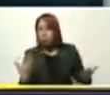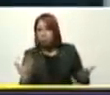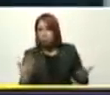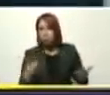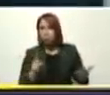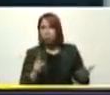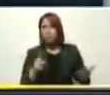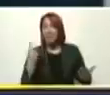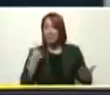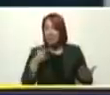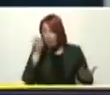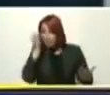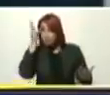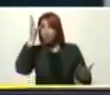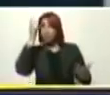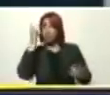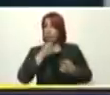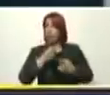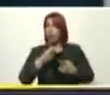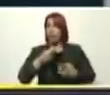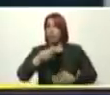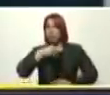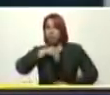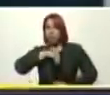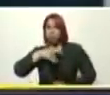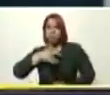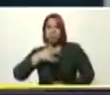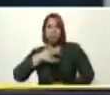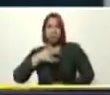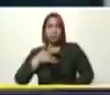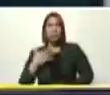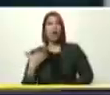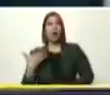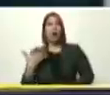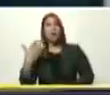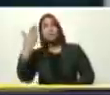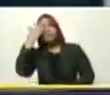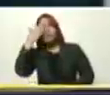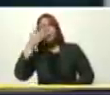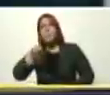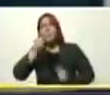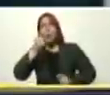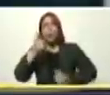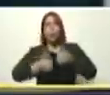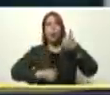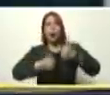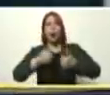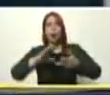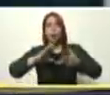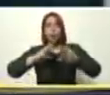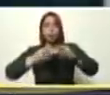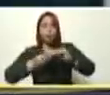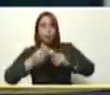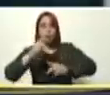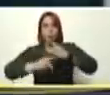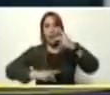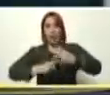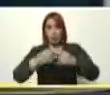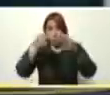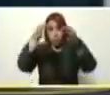Tiene que tener la capacidad de intuición, de olfatear la realidad, de adaptar los planes a la